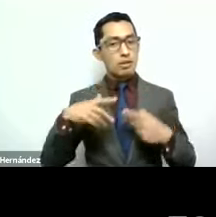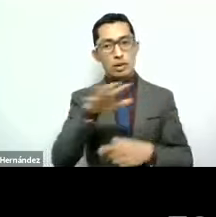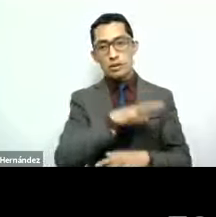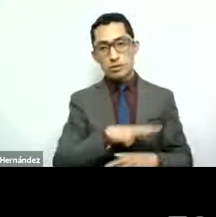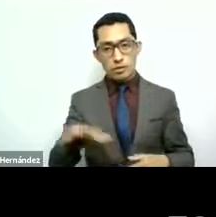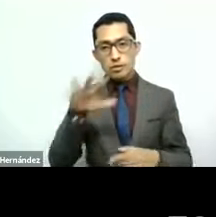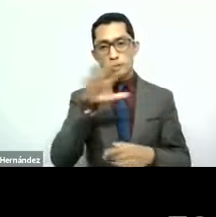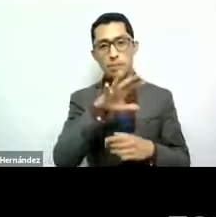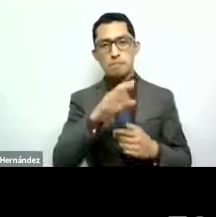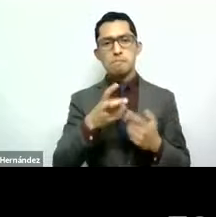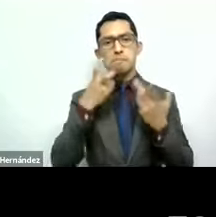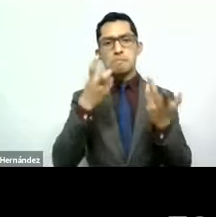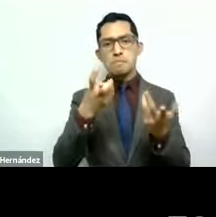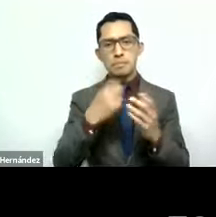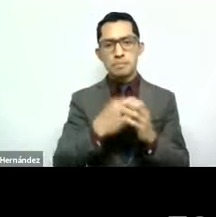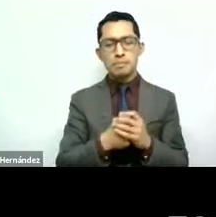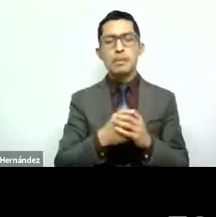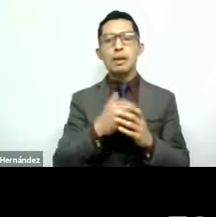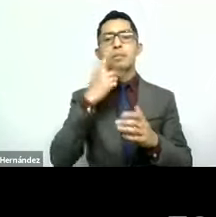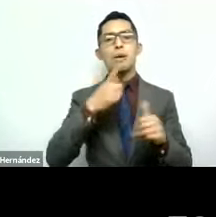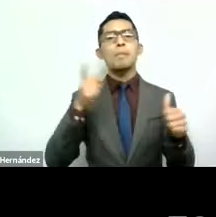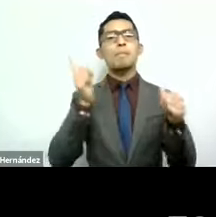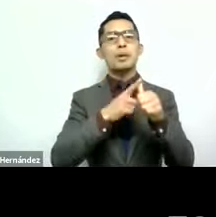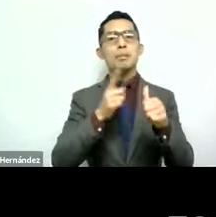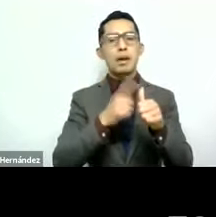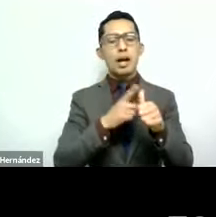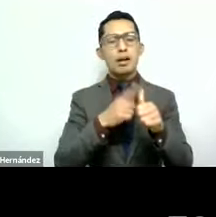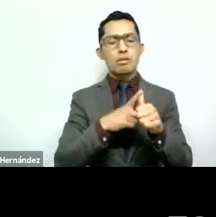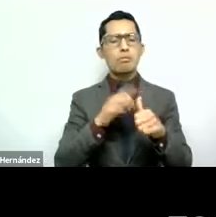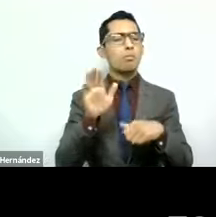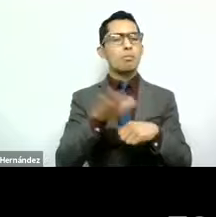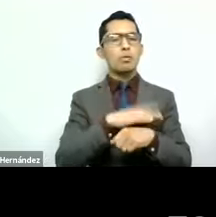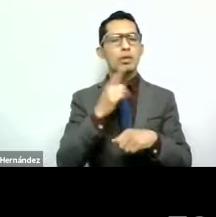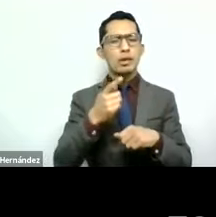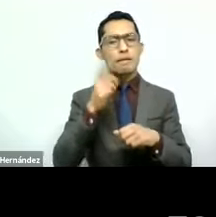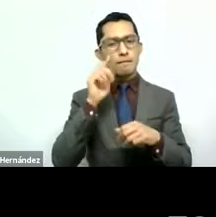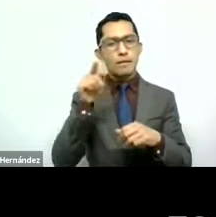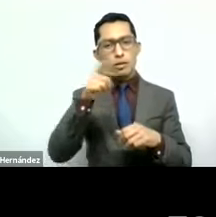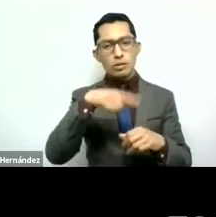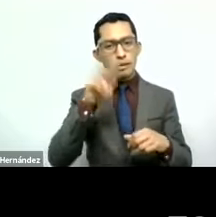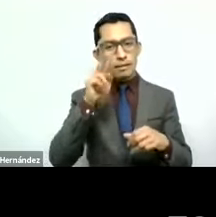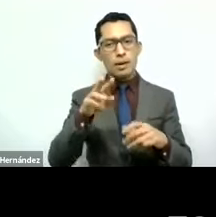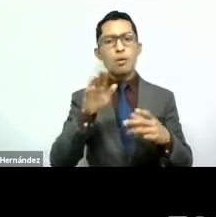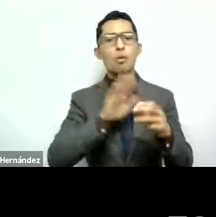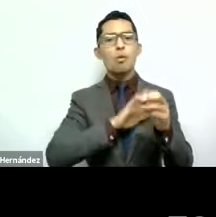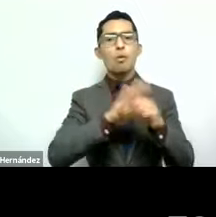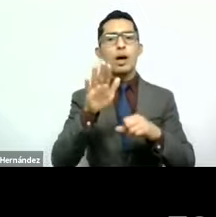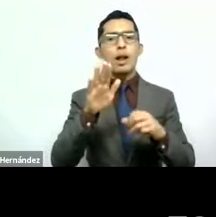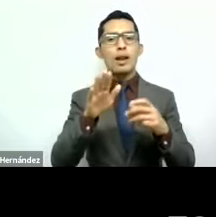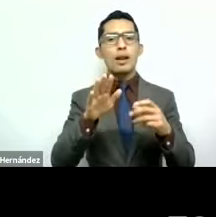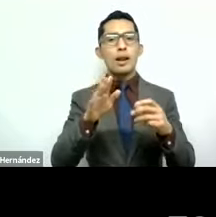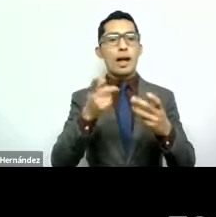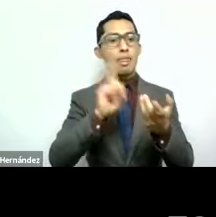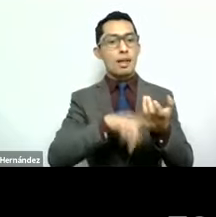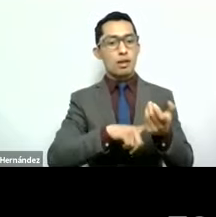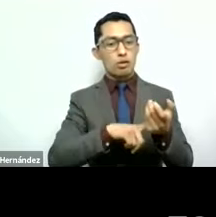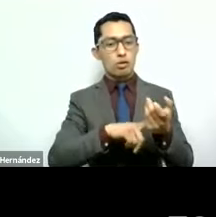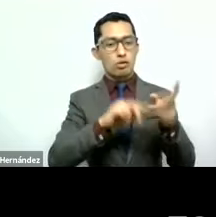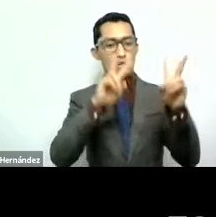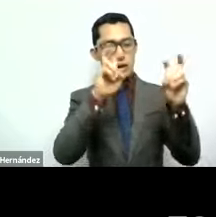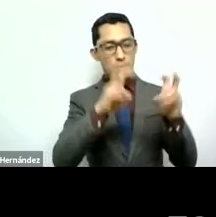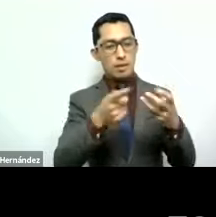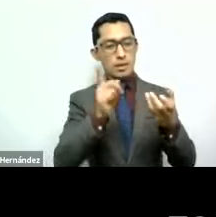entonces, primero llamo su atención porque vean las materias de las que se ocupa este cuaderno